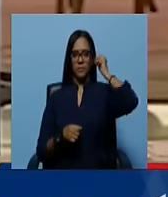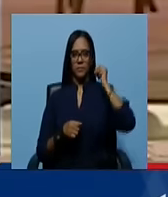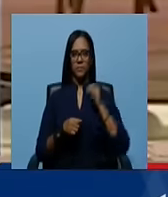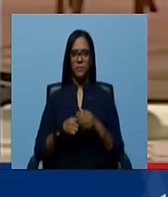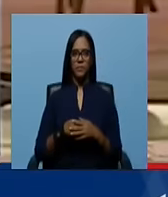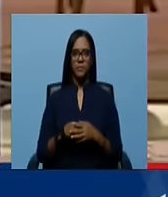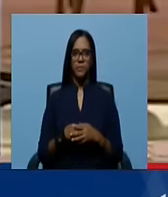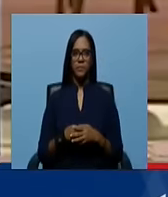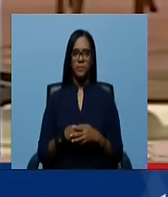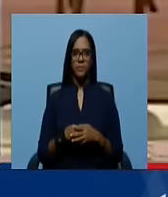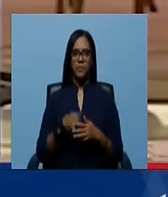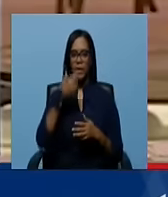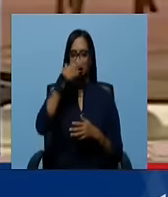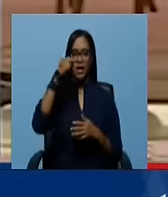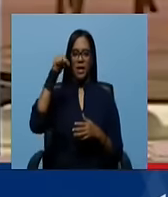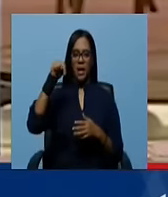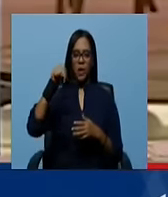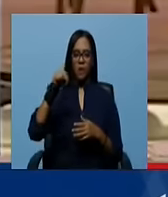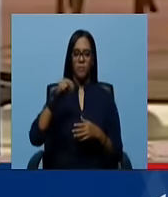Villegas.